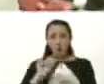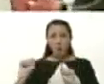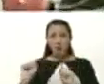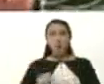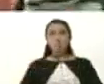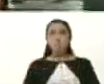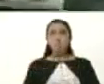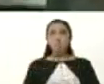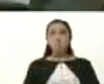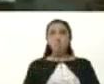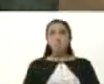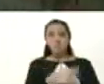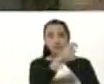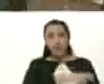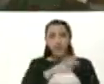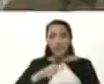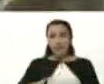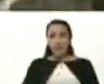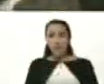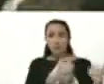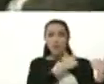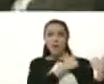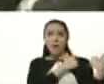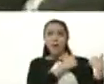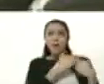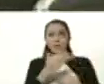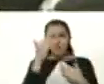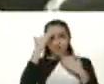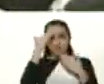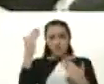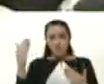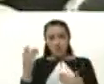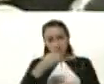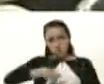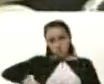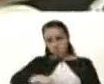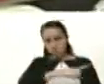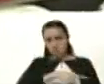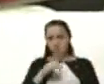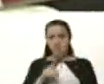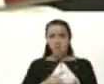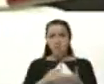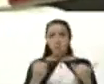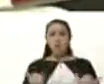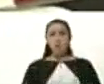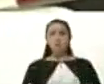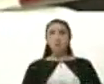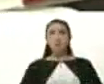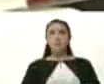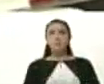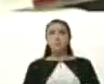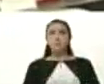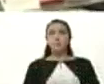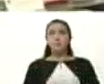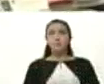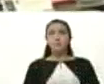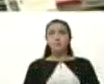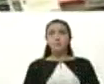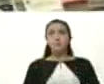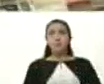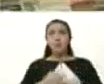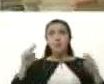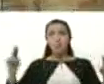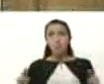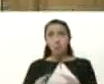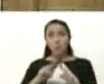Aquí están los compatriotas. Un saludo a los compatriotas que están presentes. Hoy recibieron al presidente, pues,